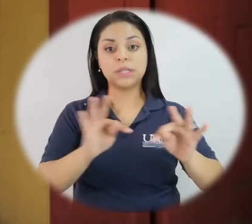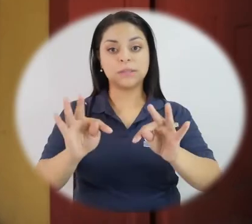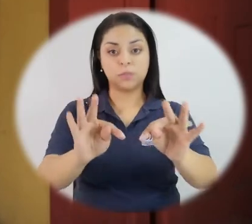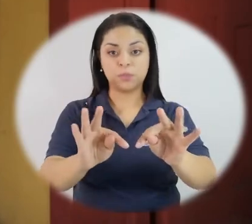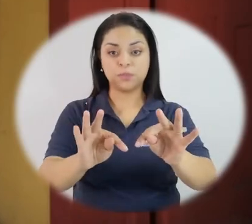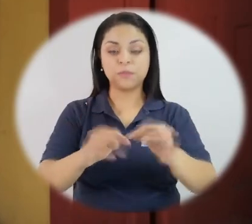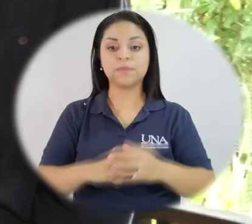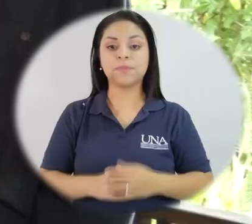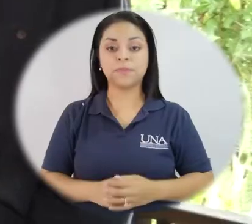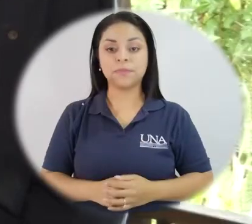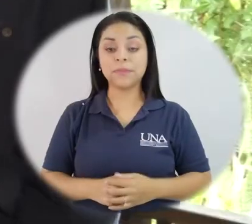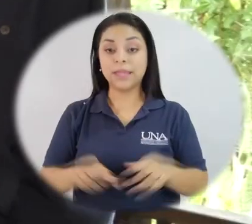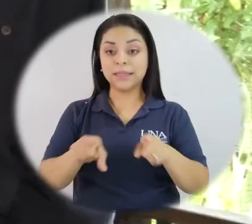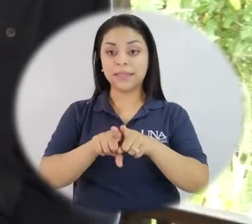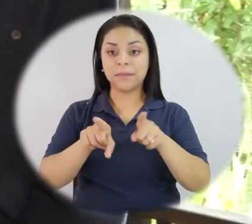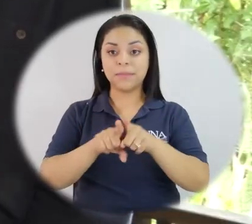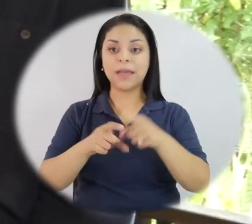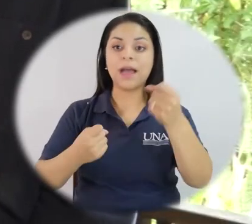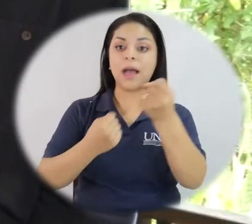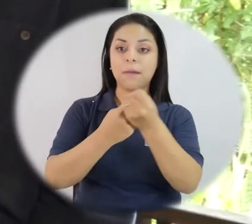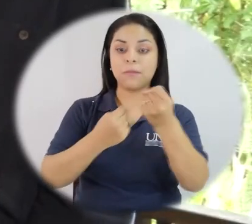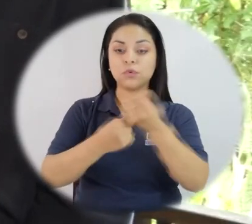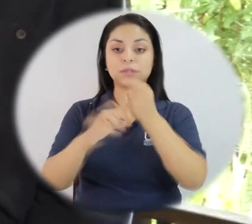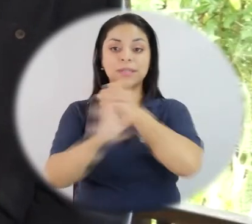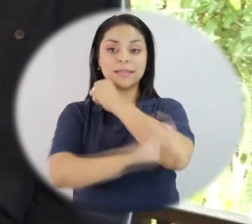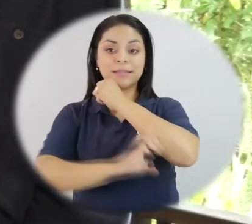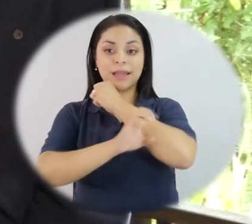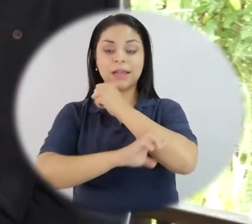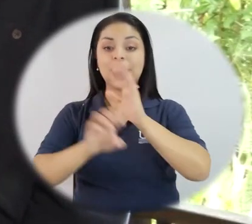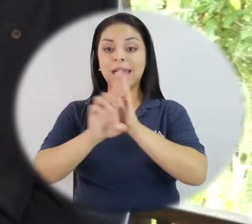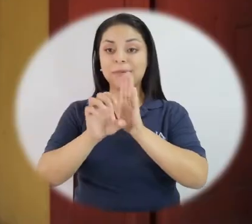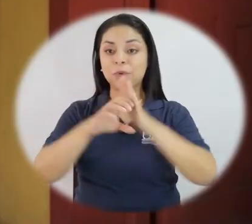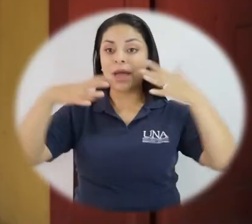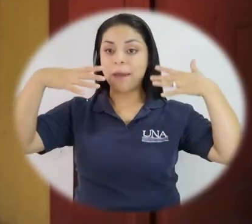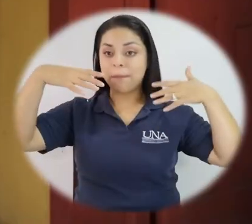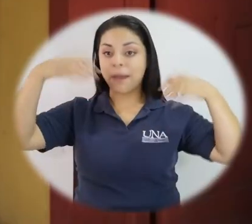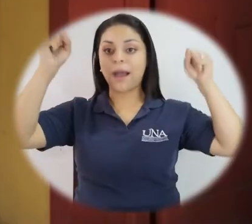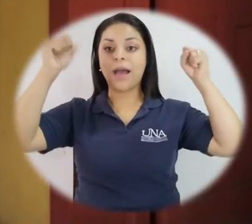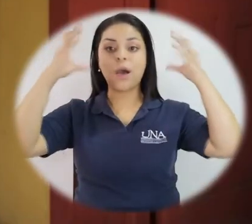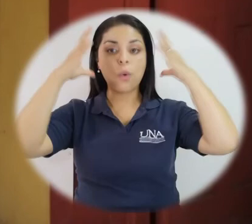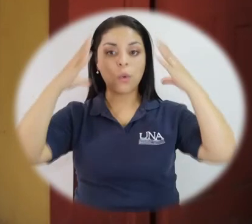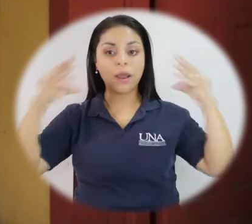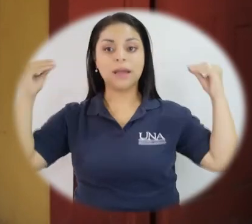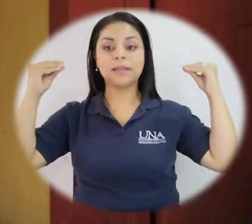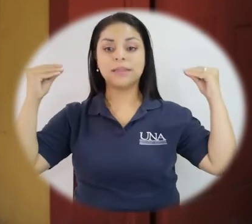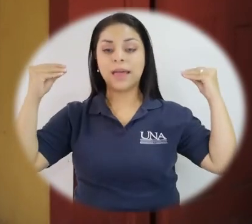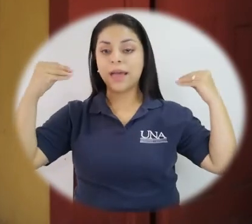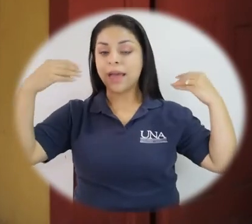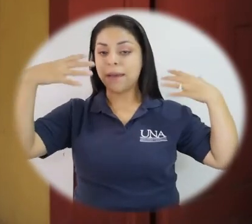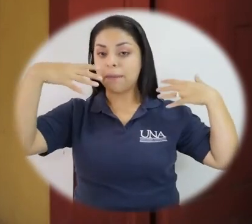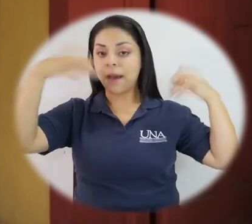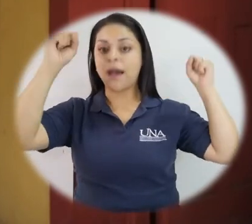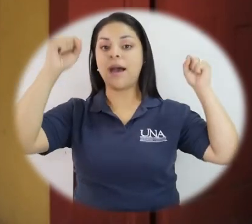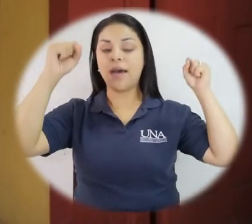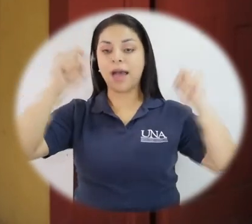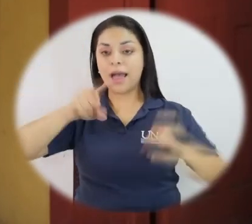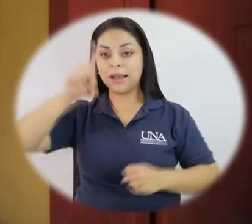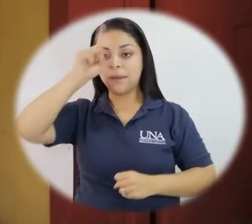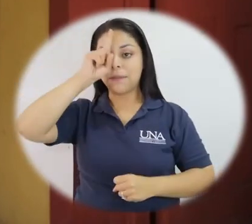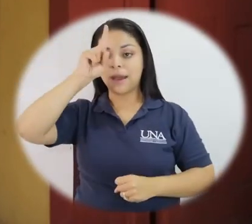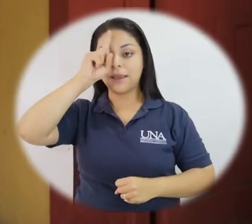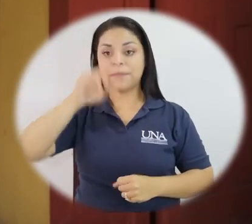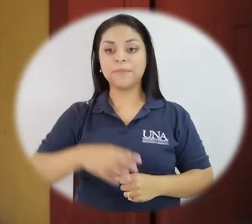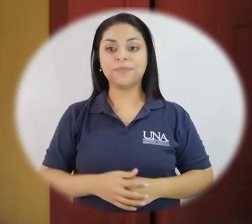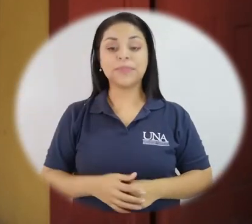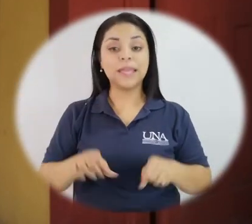y también apoyos extranjeros como de la Embajada de Holanda, de la Embajada de Alemania y también